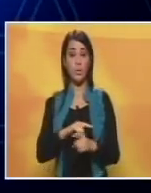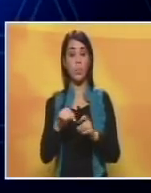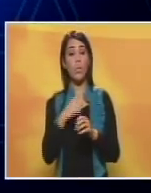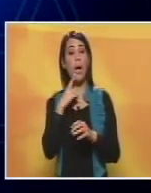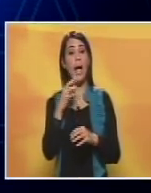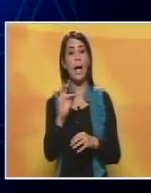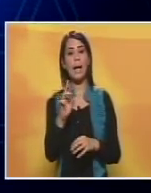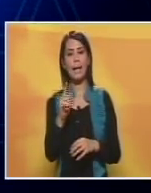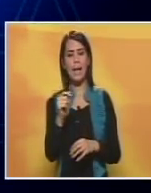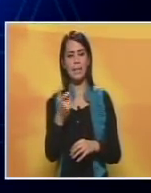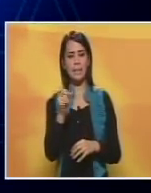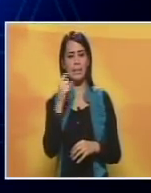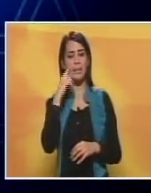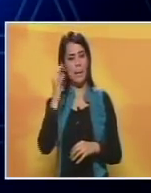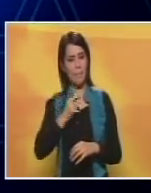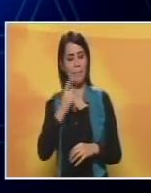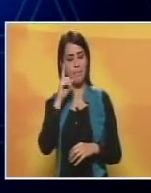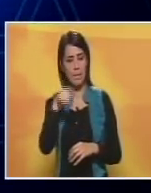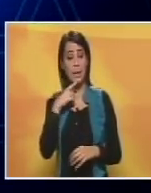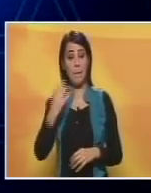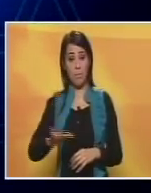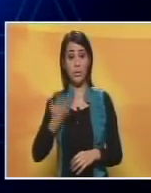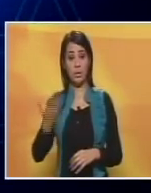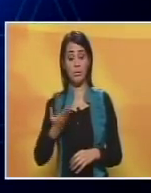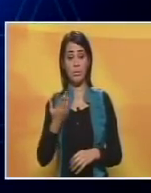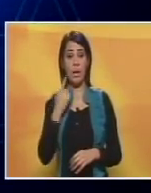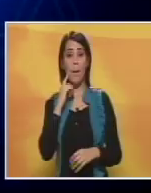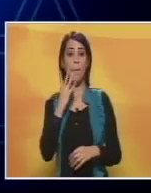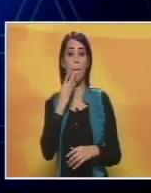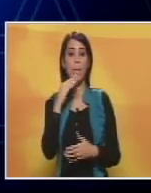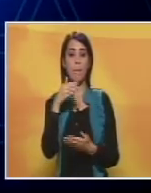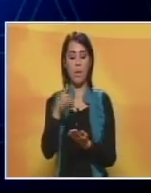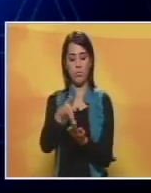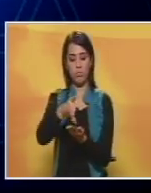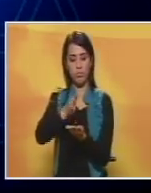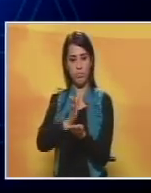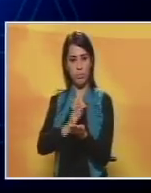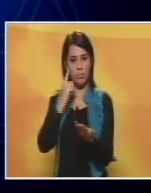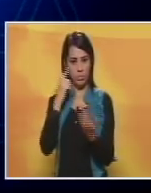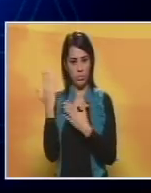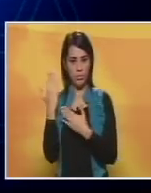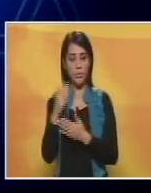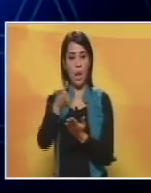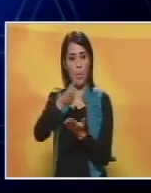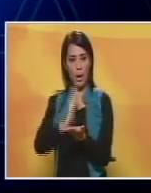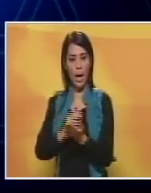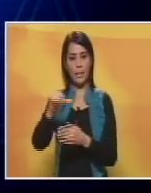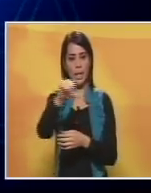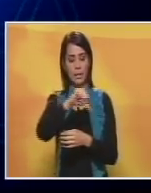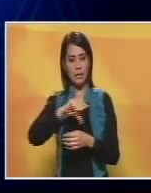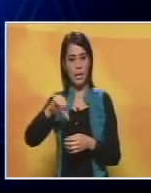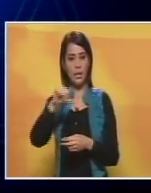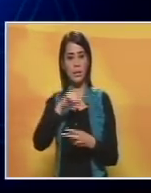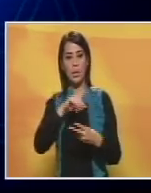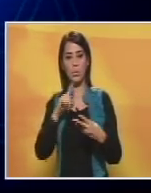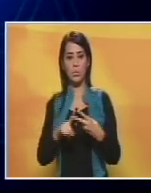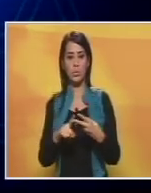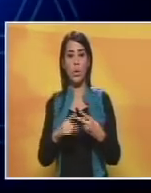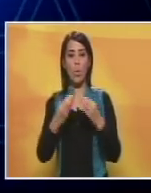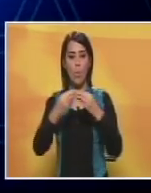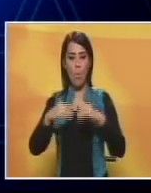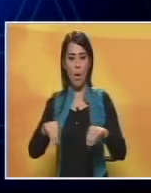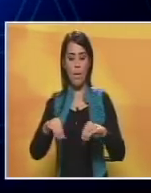son necesarias en nuestra alimentación. Los frutos secos naturales no fritos, el aguacate, el aceite de oliva extra virgen,